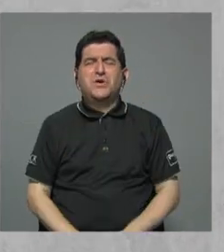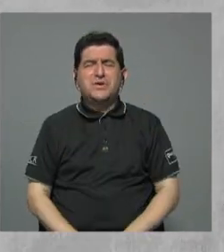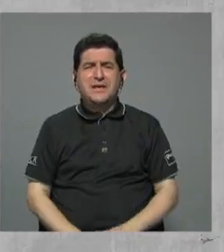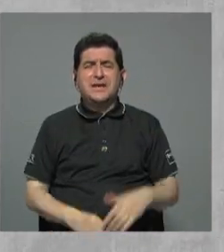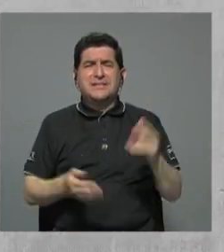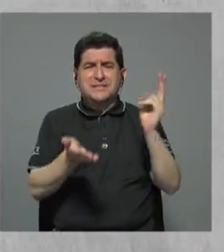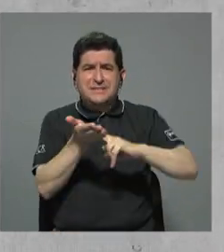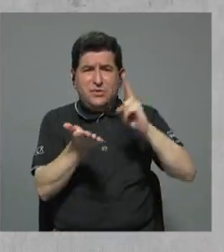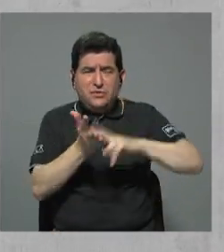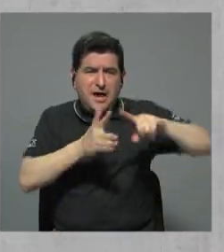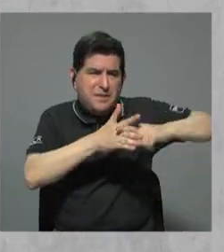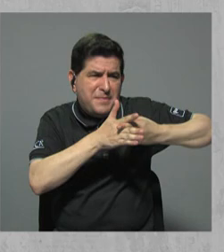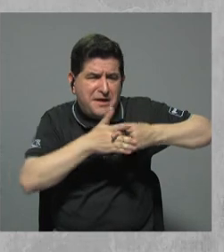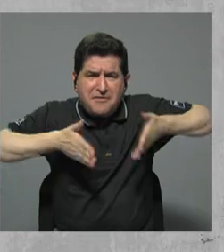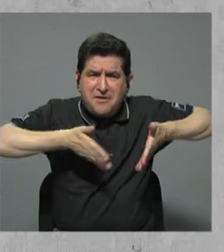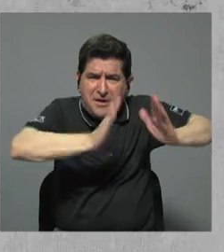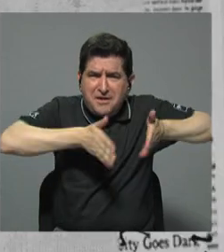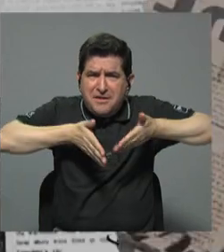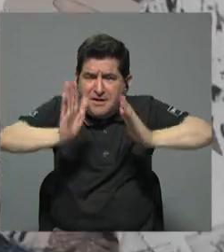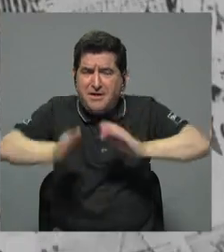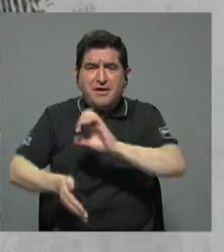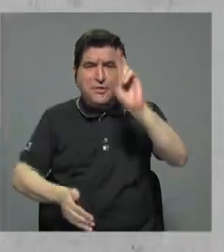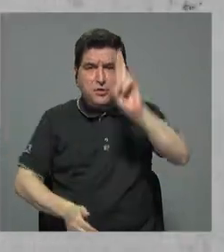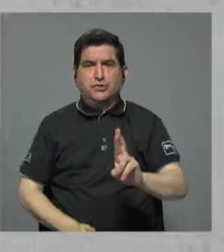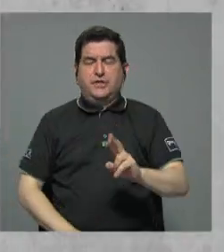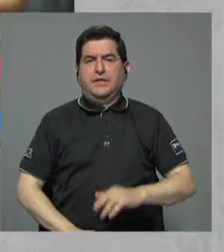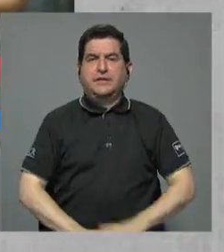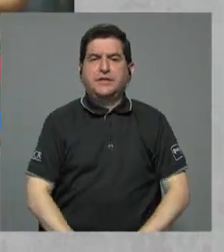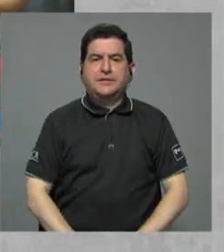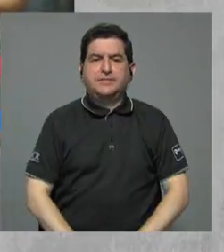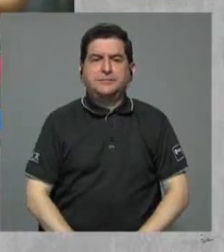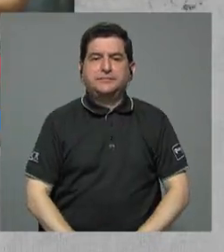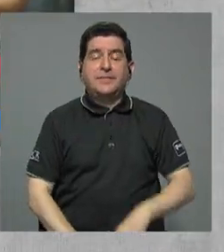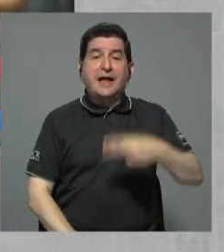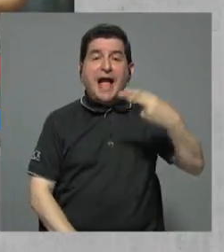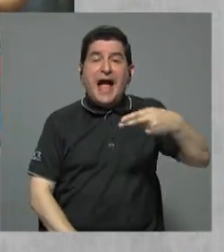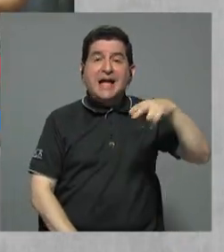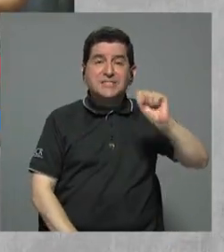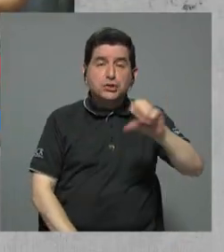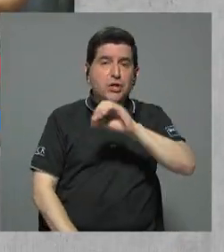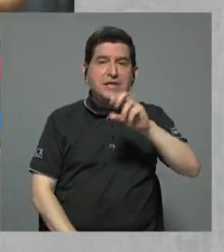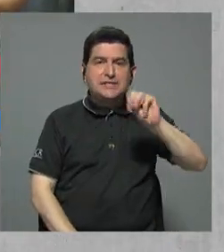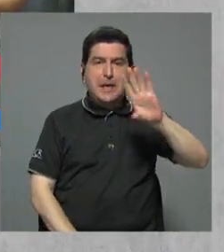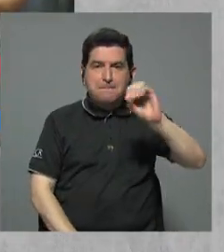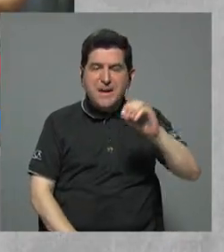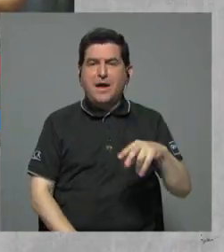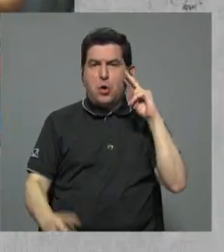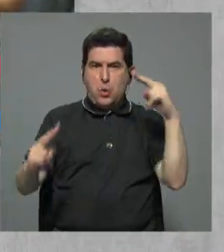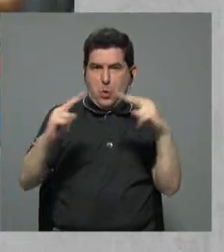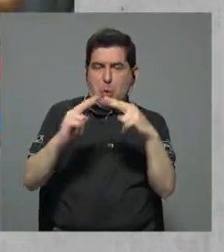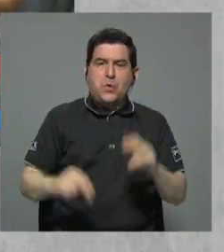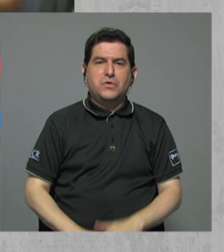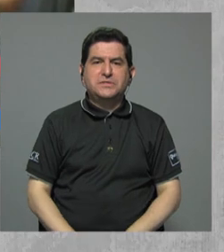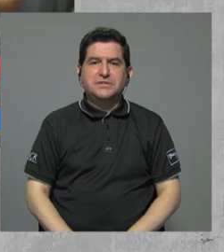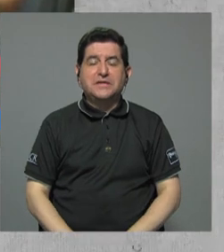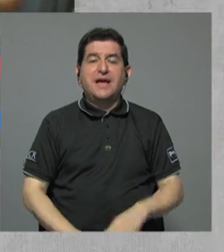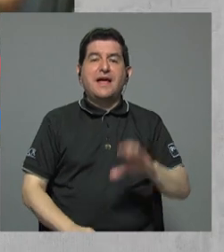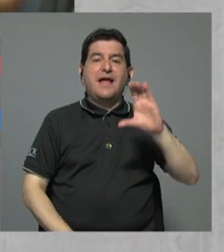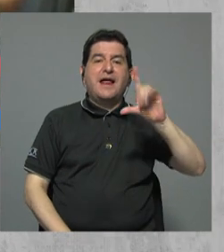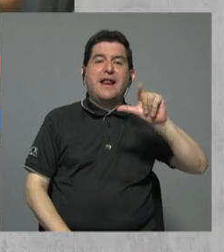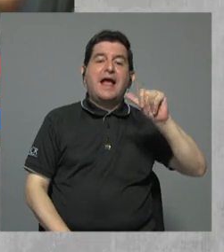y mantenimiento de las carreteras costarricenses trabajé solís y a meco se les conoce como el clan